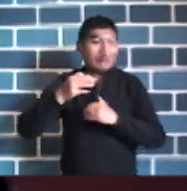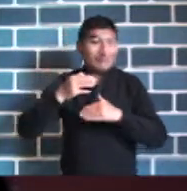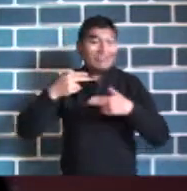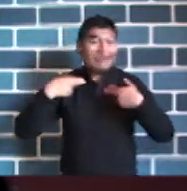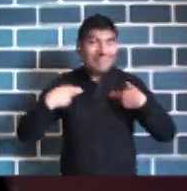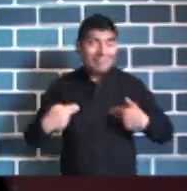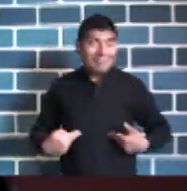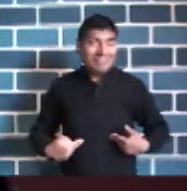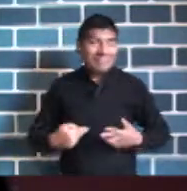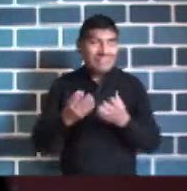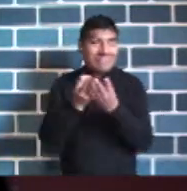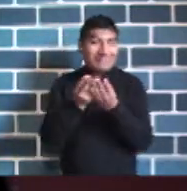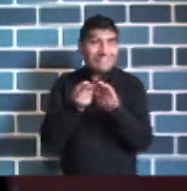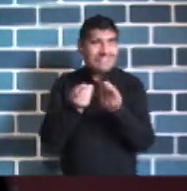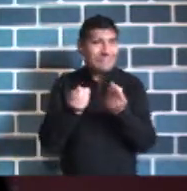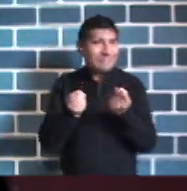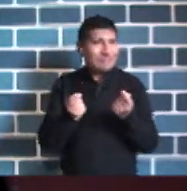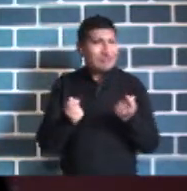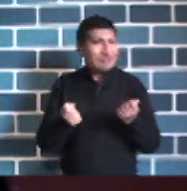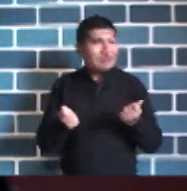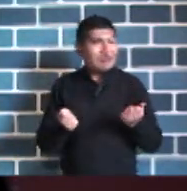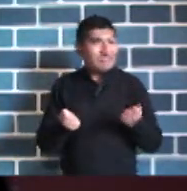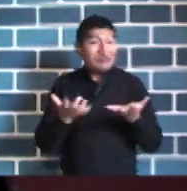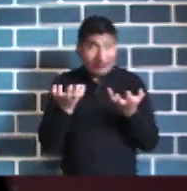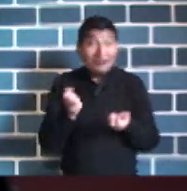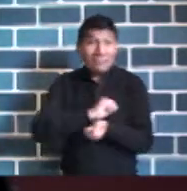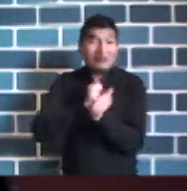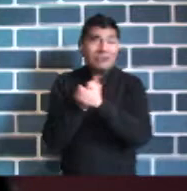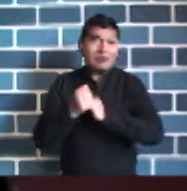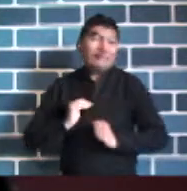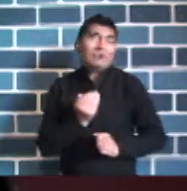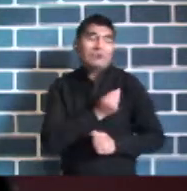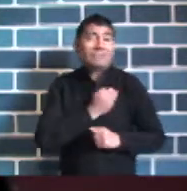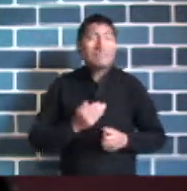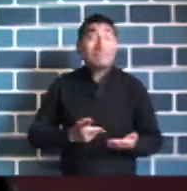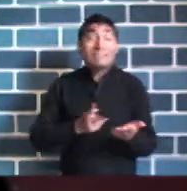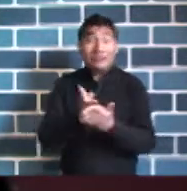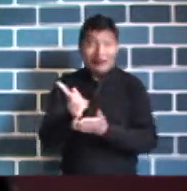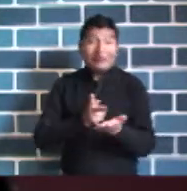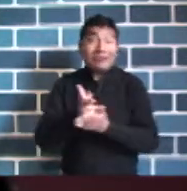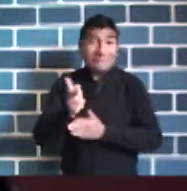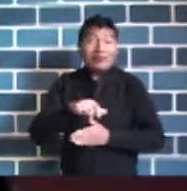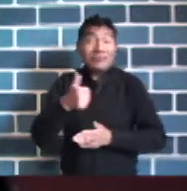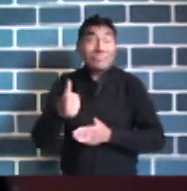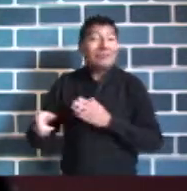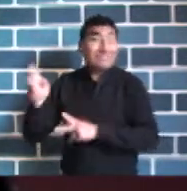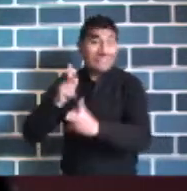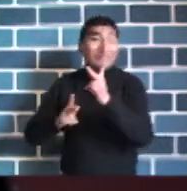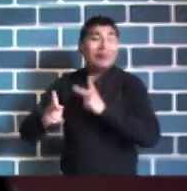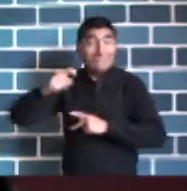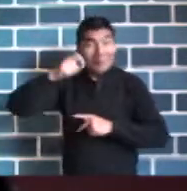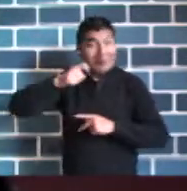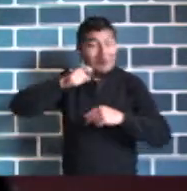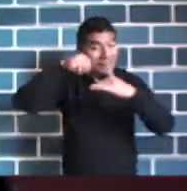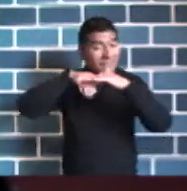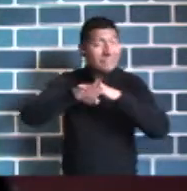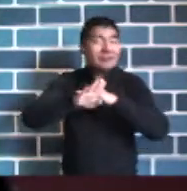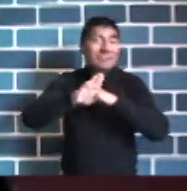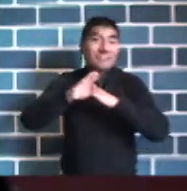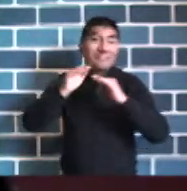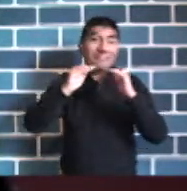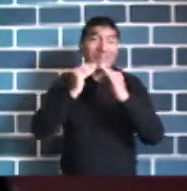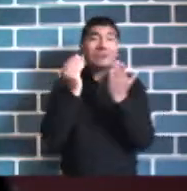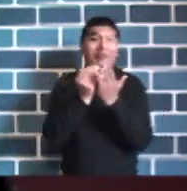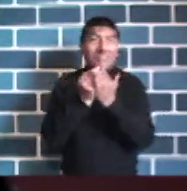por eso si queremos transformar nuestra realidad la realidad de los demás debemos entrar en la escuela